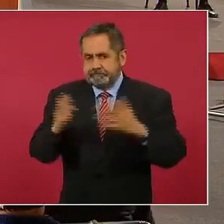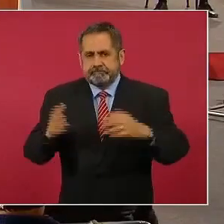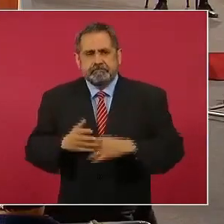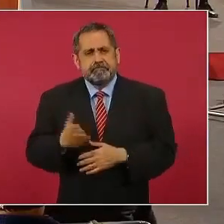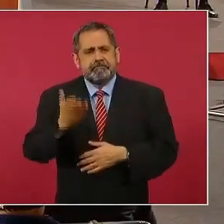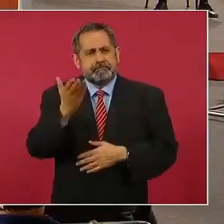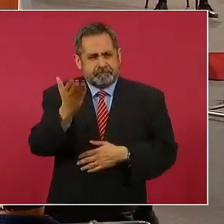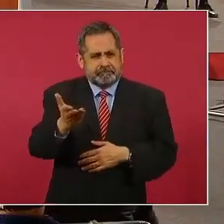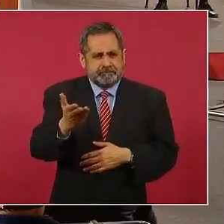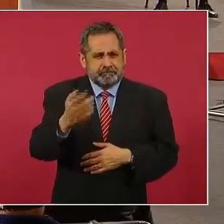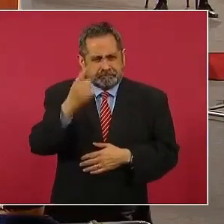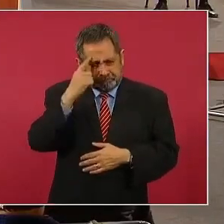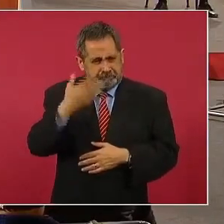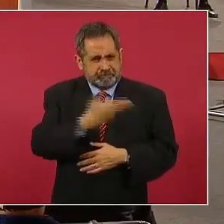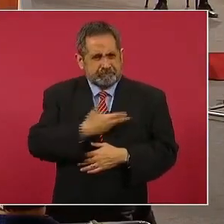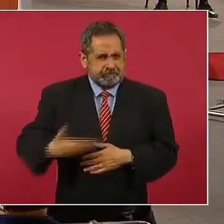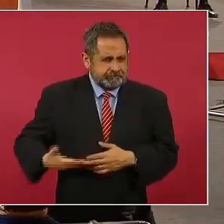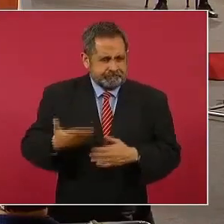presidente,